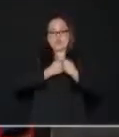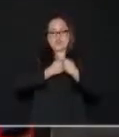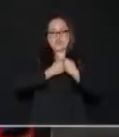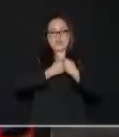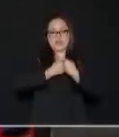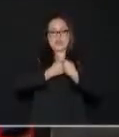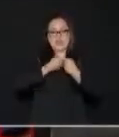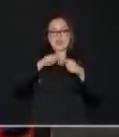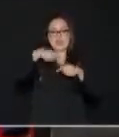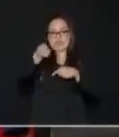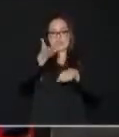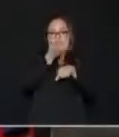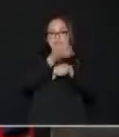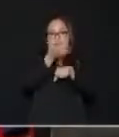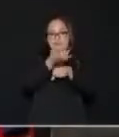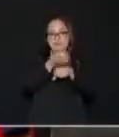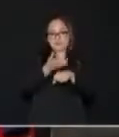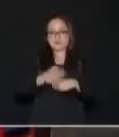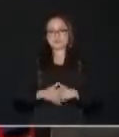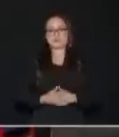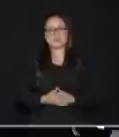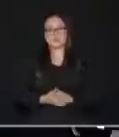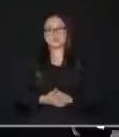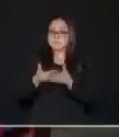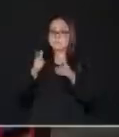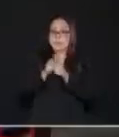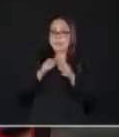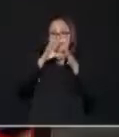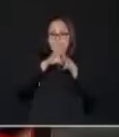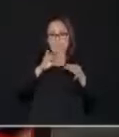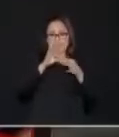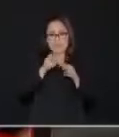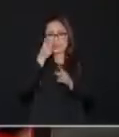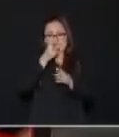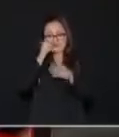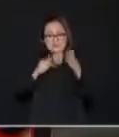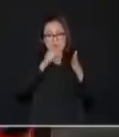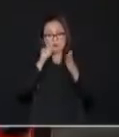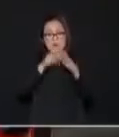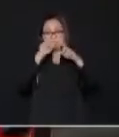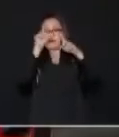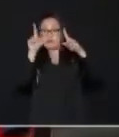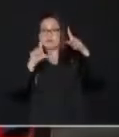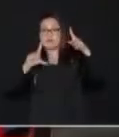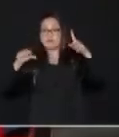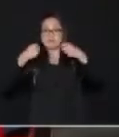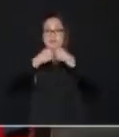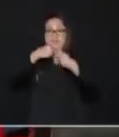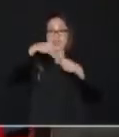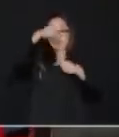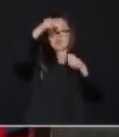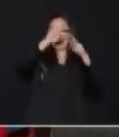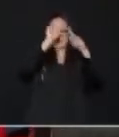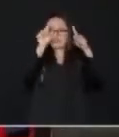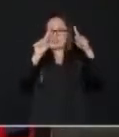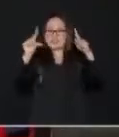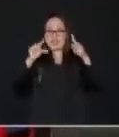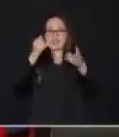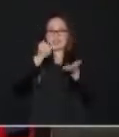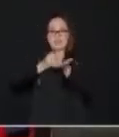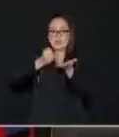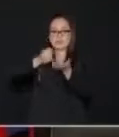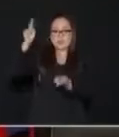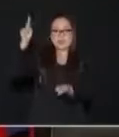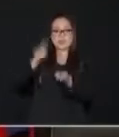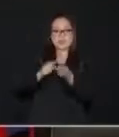con eeuu en esta franja se reducirá el iva del